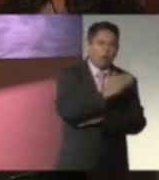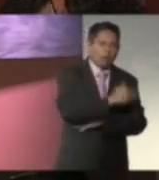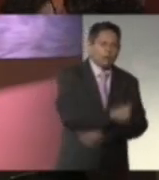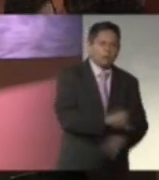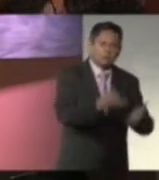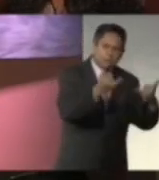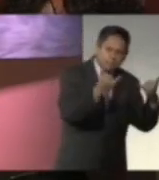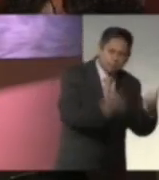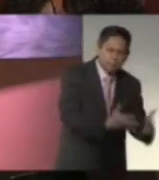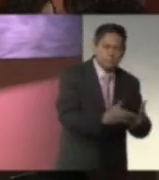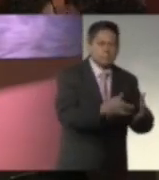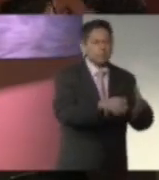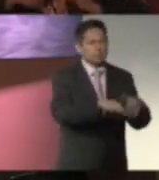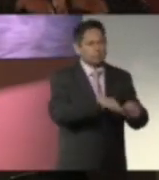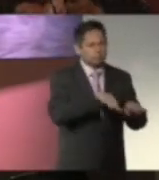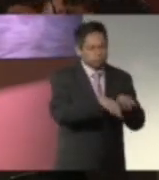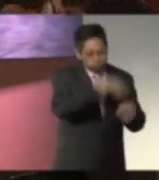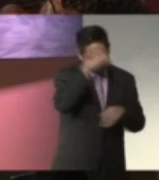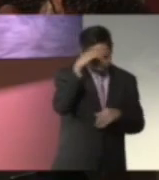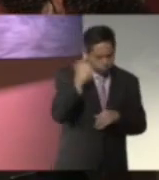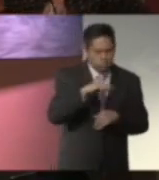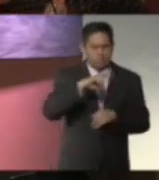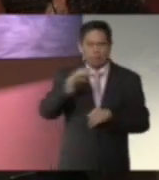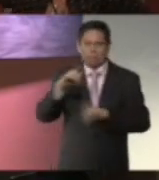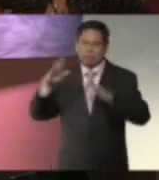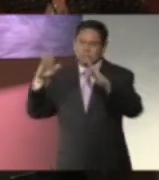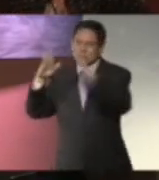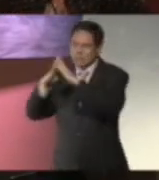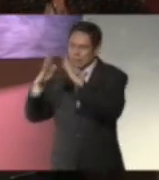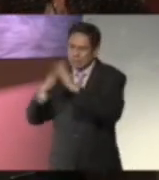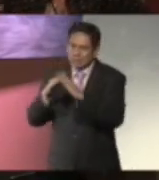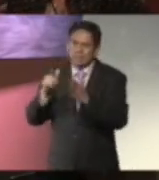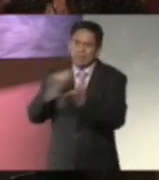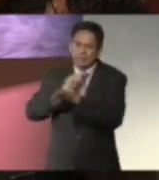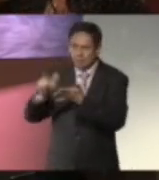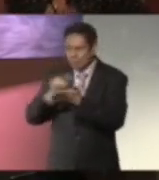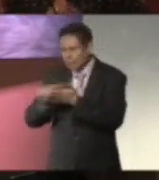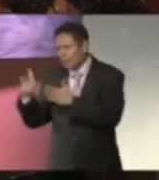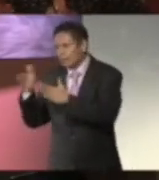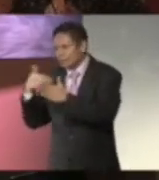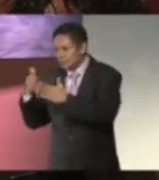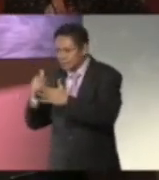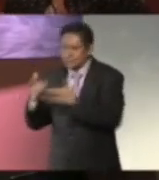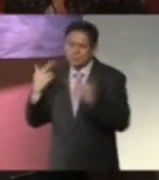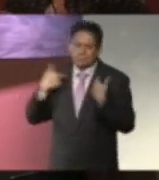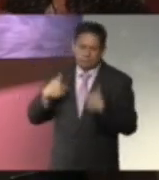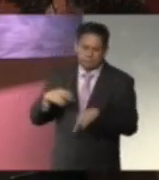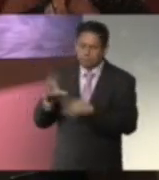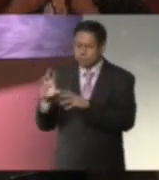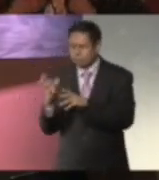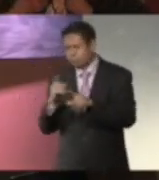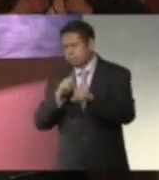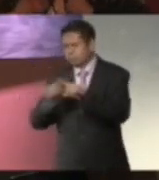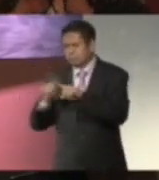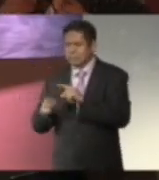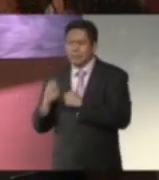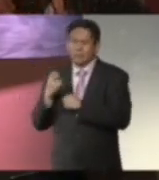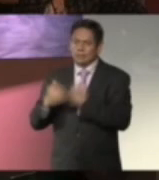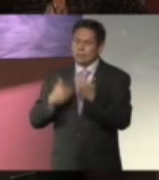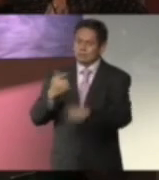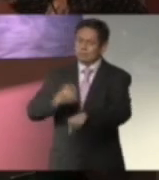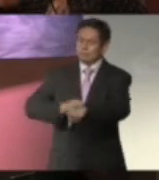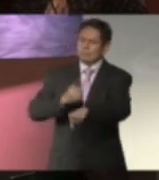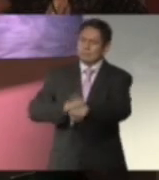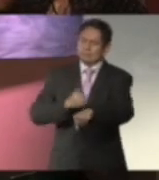trabajo intenso y tienes que llegar todavía a desarrollar otras actividades, o sea, eso te va realmente afectando en la salud